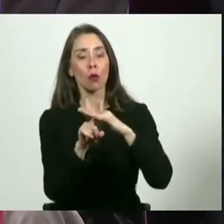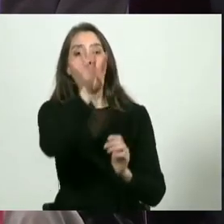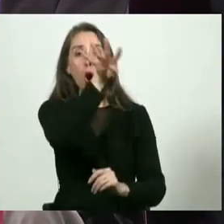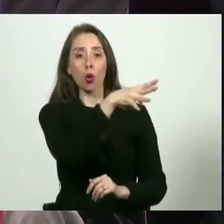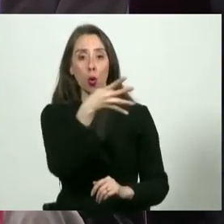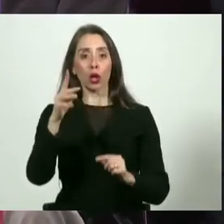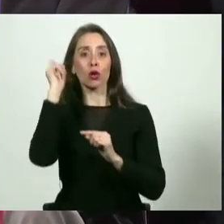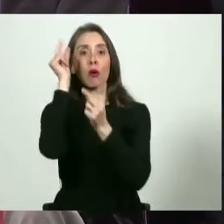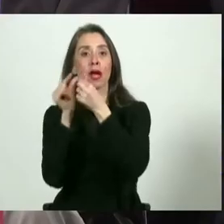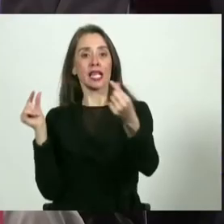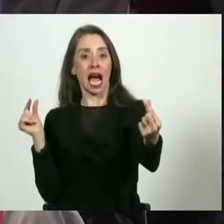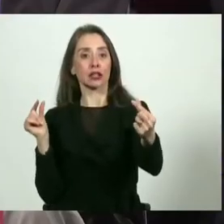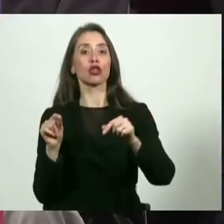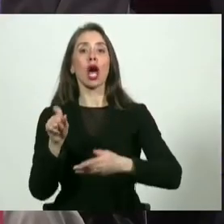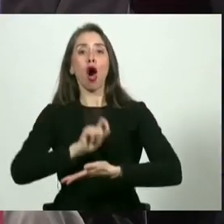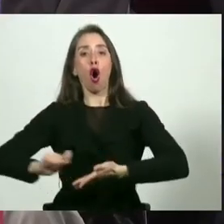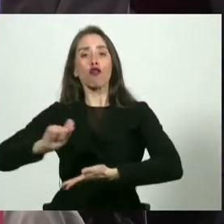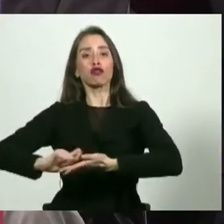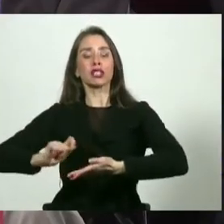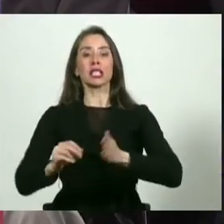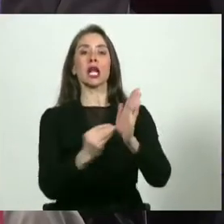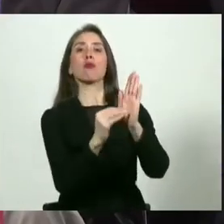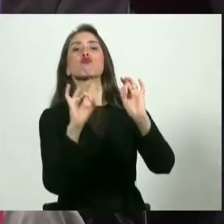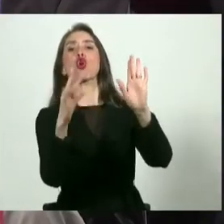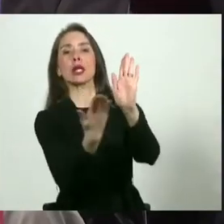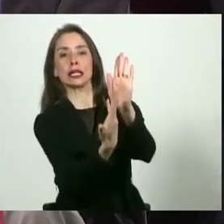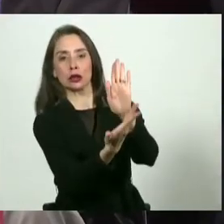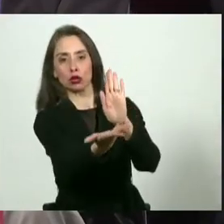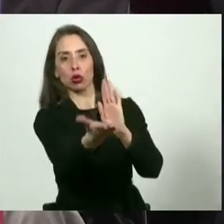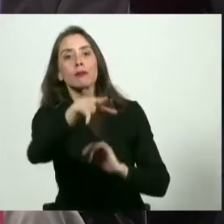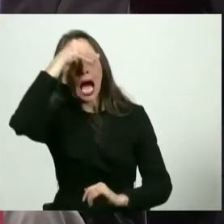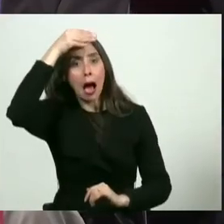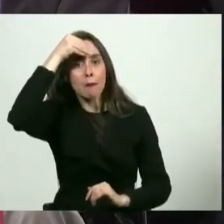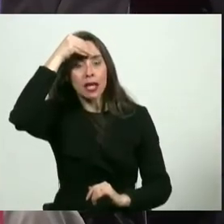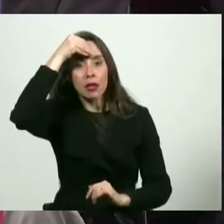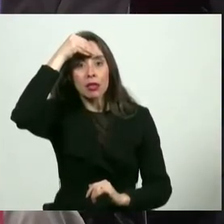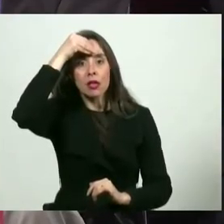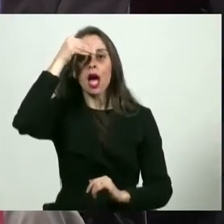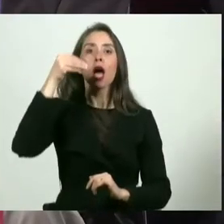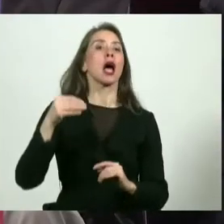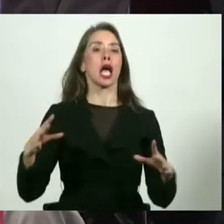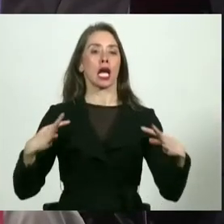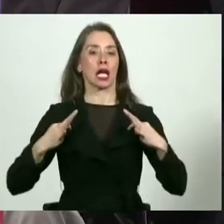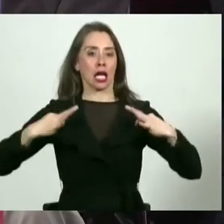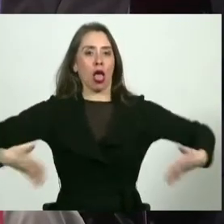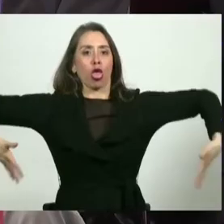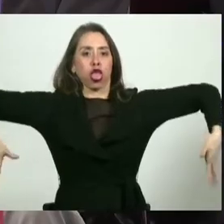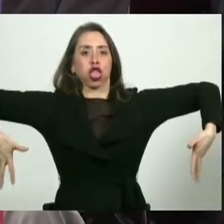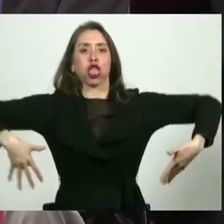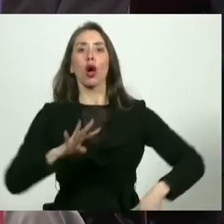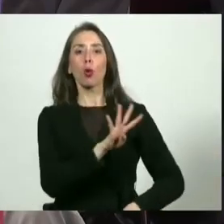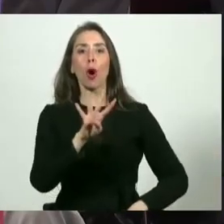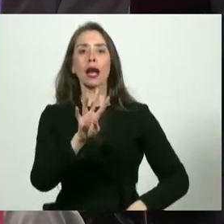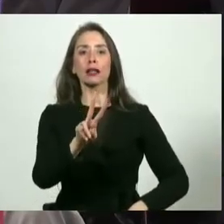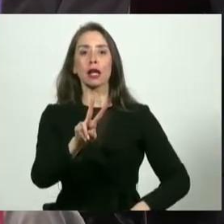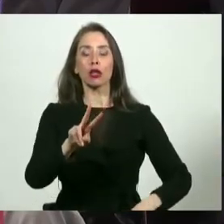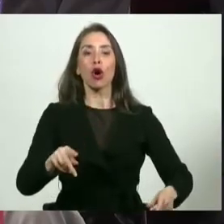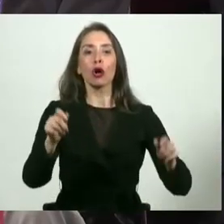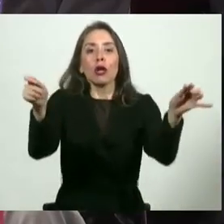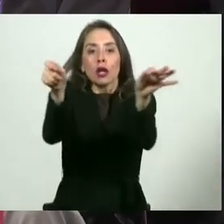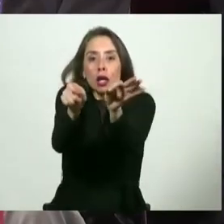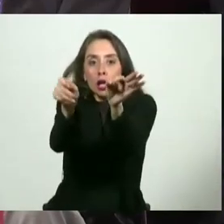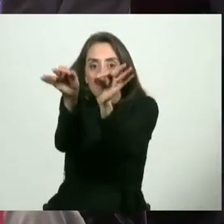currículum nacional que alguien desde un escritorio dijo, esto es lo que tienen que aprender. O sea, tengo un traje talla 42 y se lo tengo que